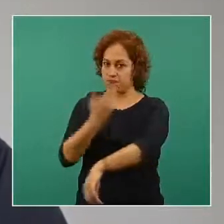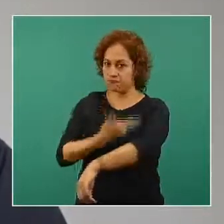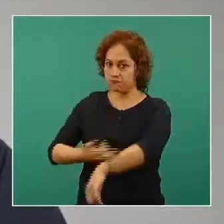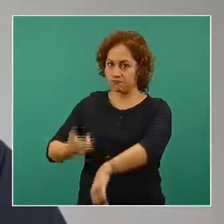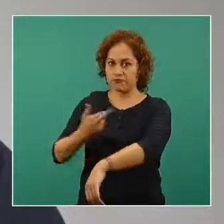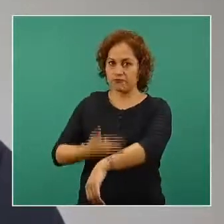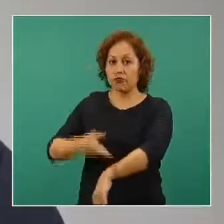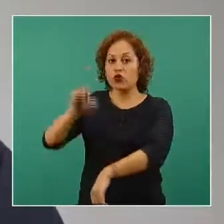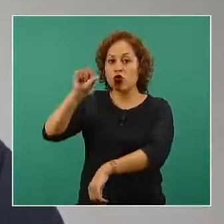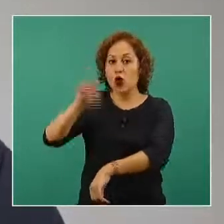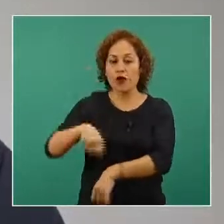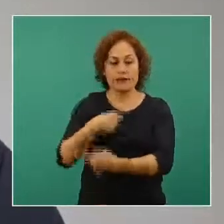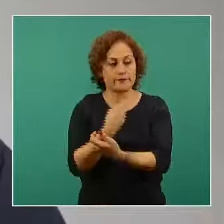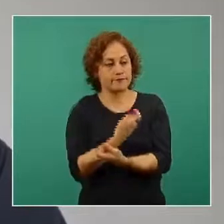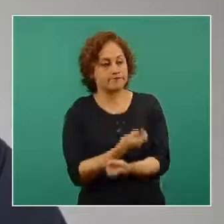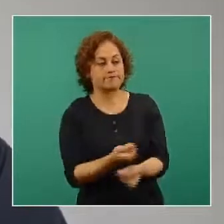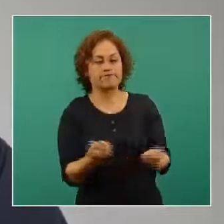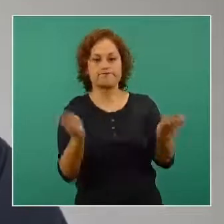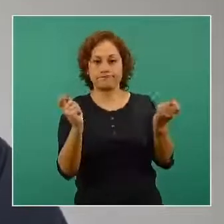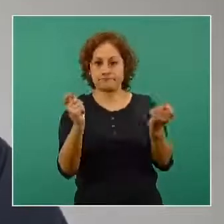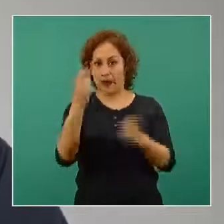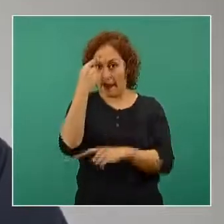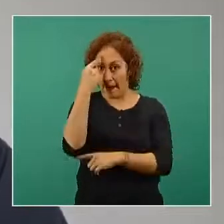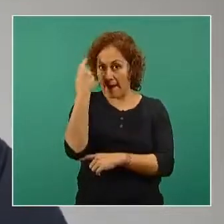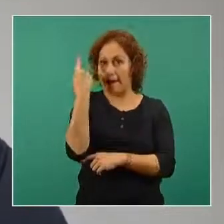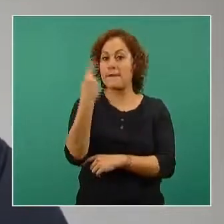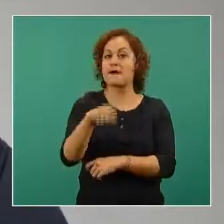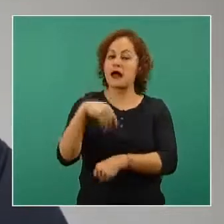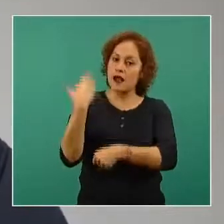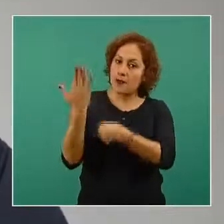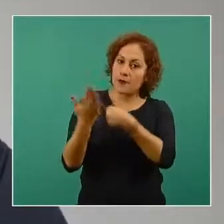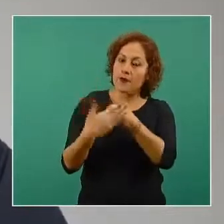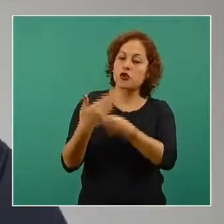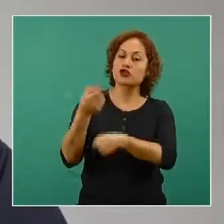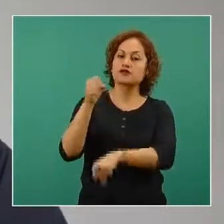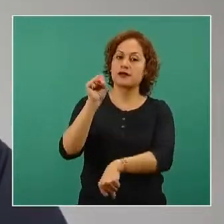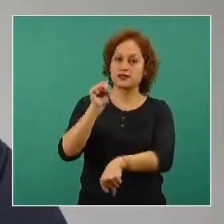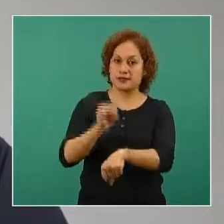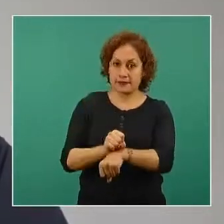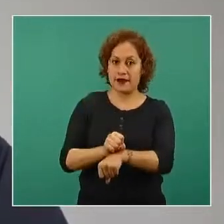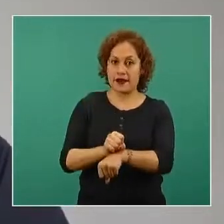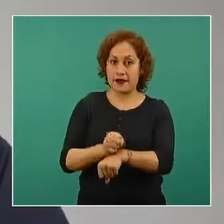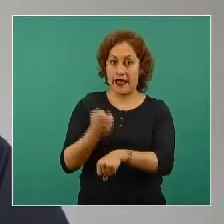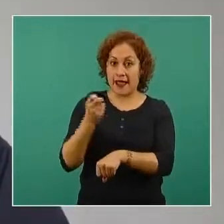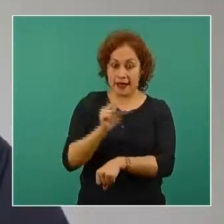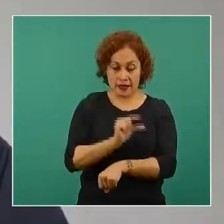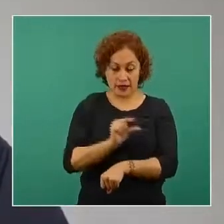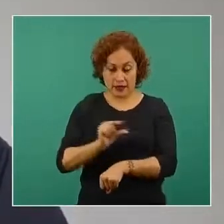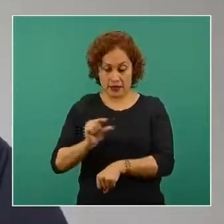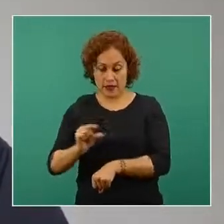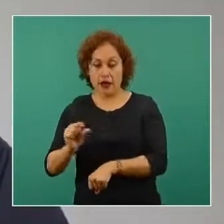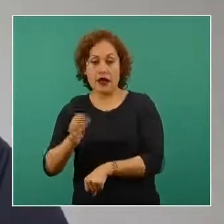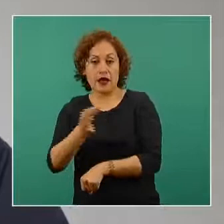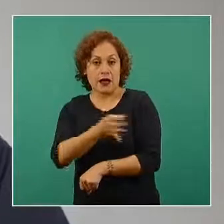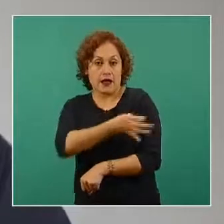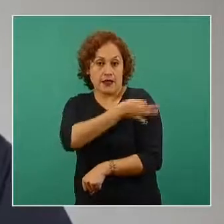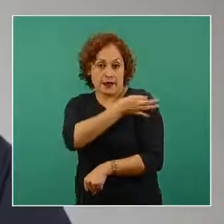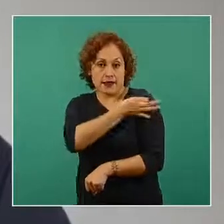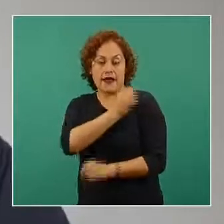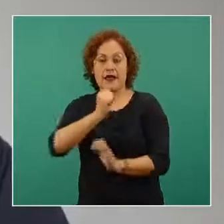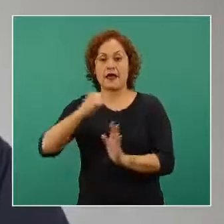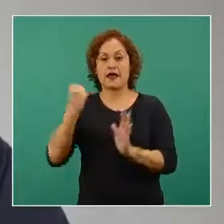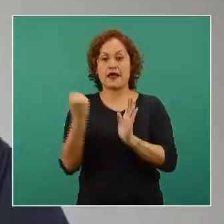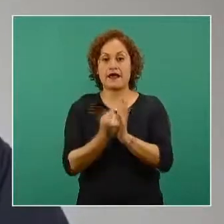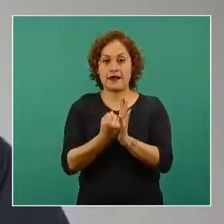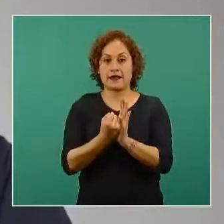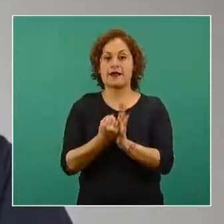la distribución para que de seguro a inicios de la próxima semana estas 800,000 dosis de Sinovac puedan iniciar